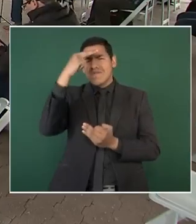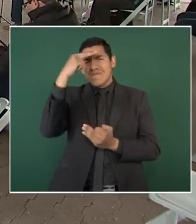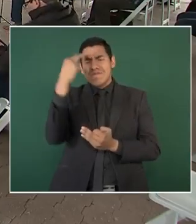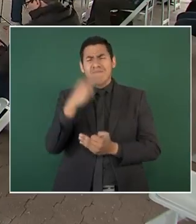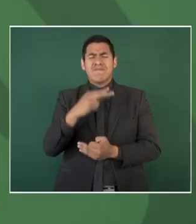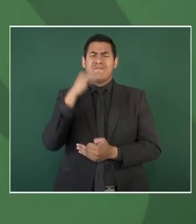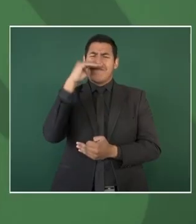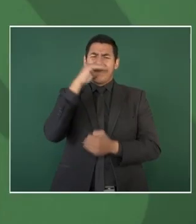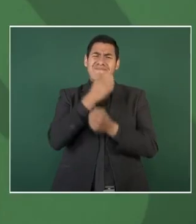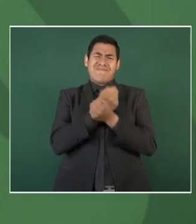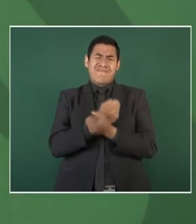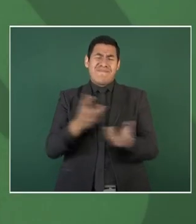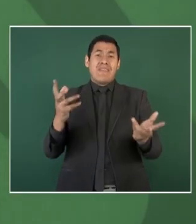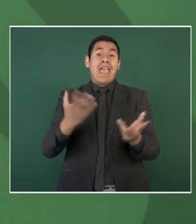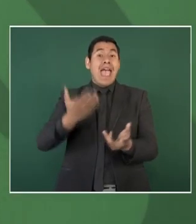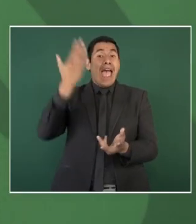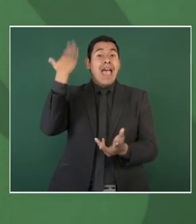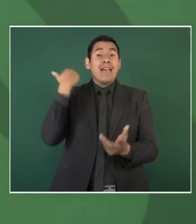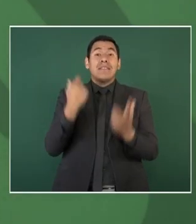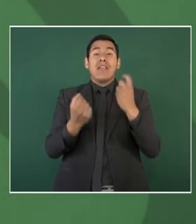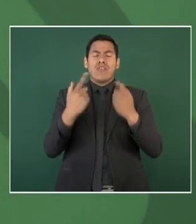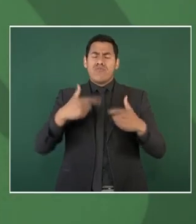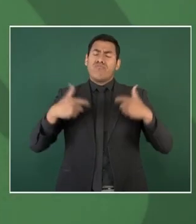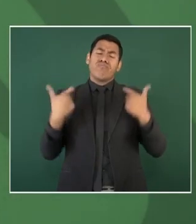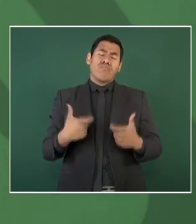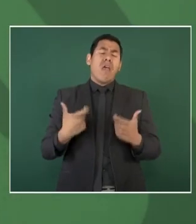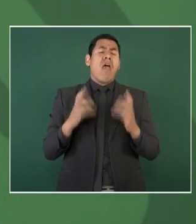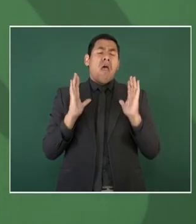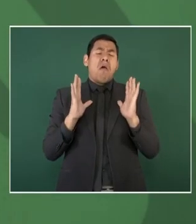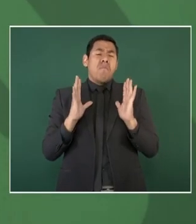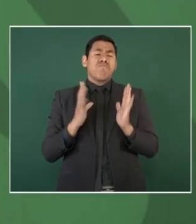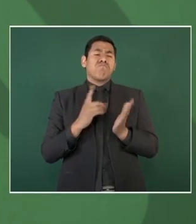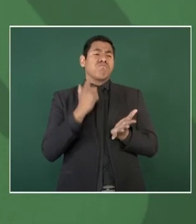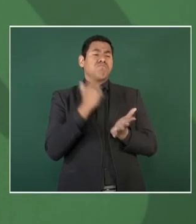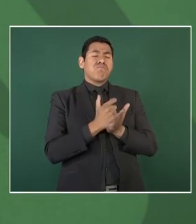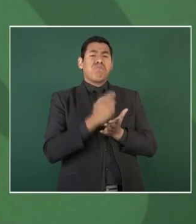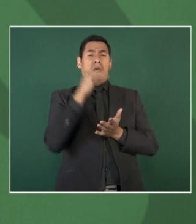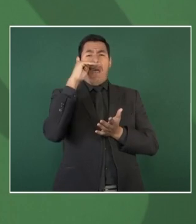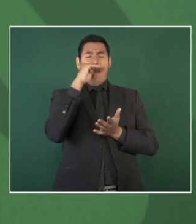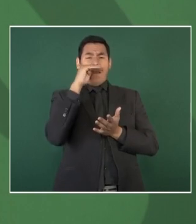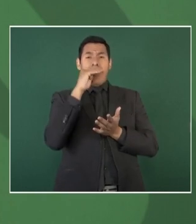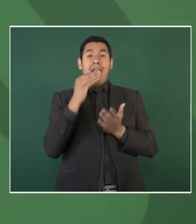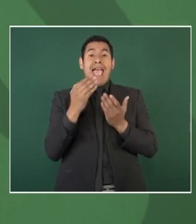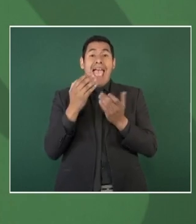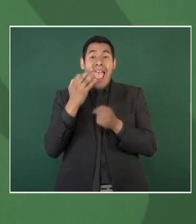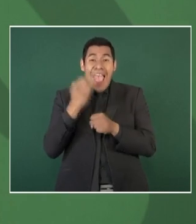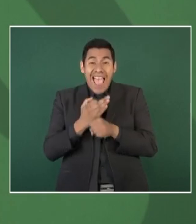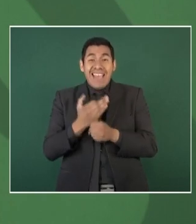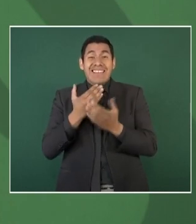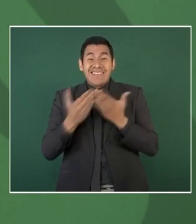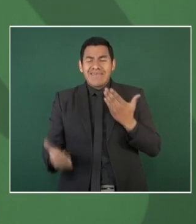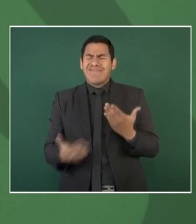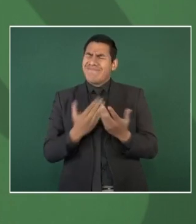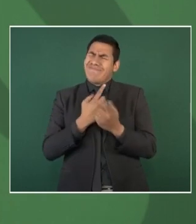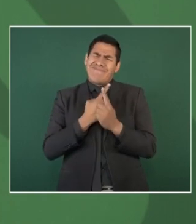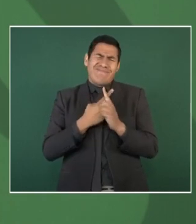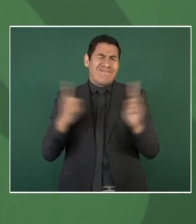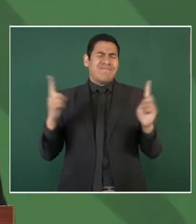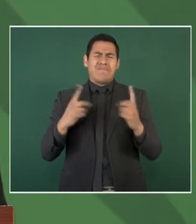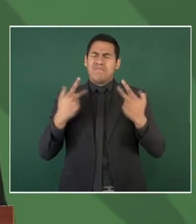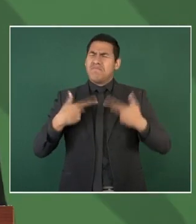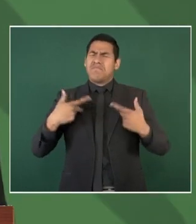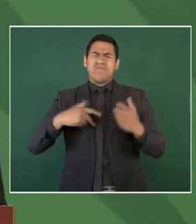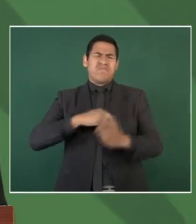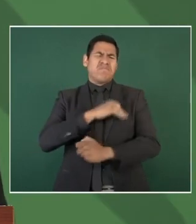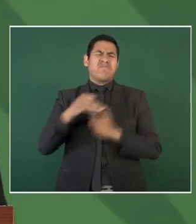para quienes podían pagarlo. Las familias derechohabientes están en el centro y son nuestra prioridad, pero también lo